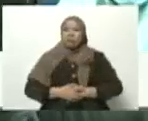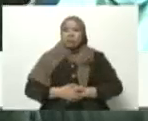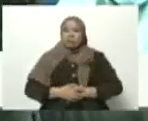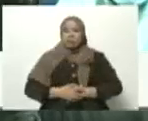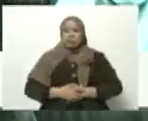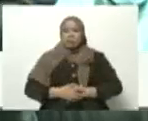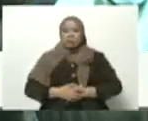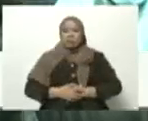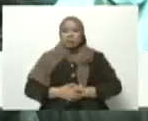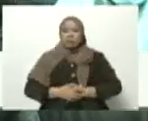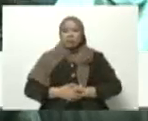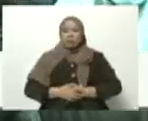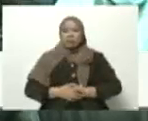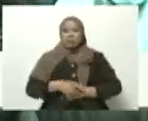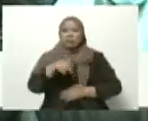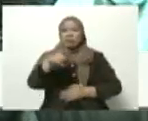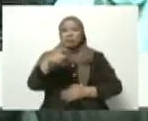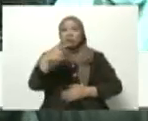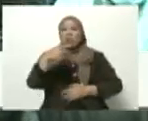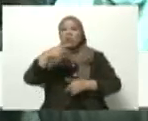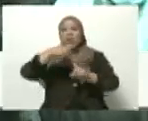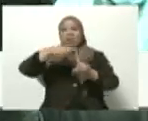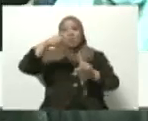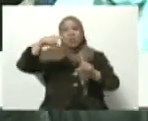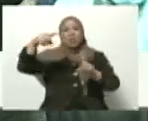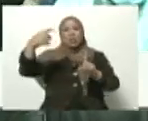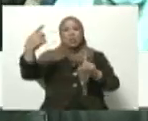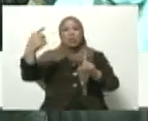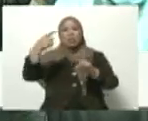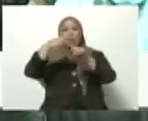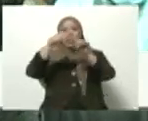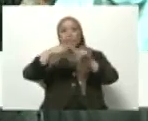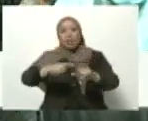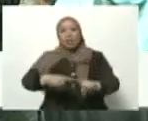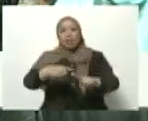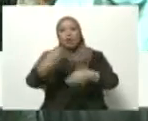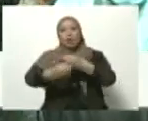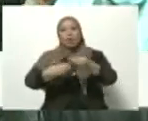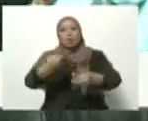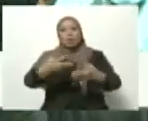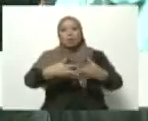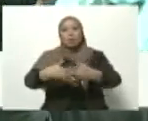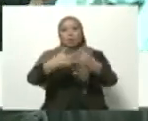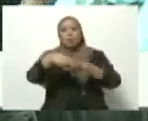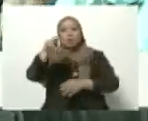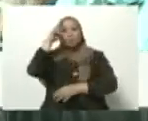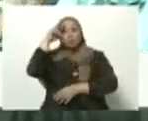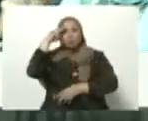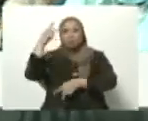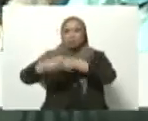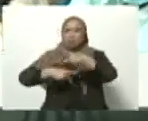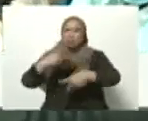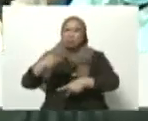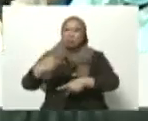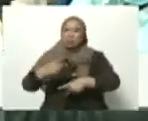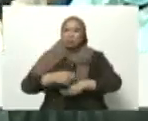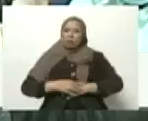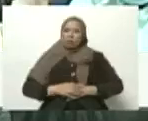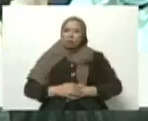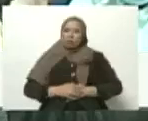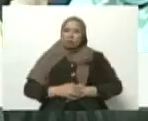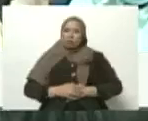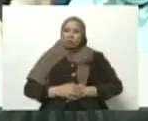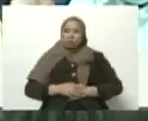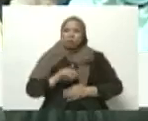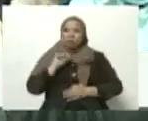No podemos ser una estadística más de todas las agresiones. La memoria, el testimonio es un proceso de memoria para hacer un